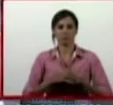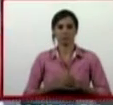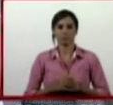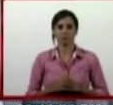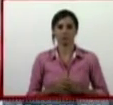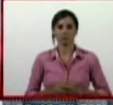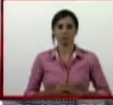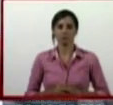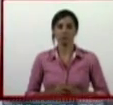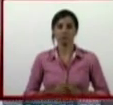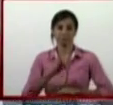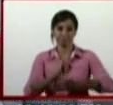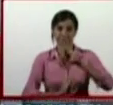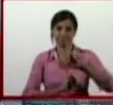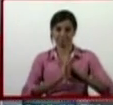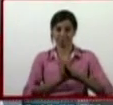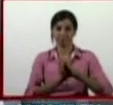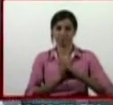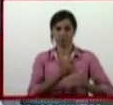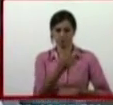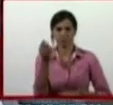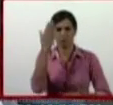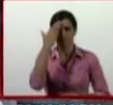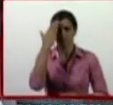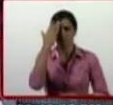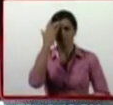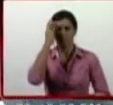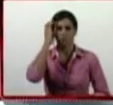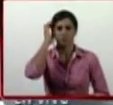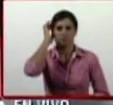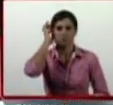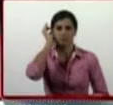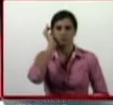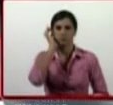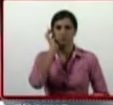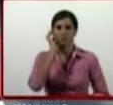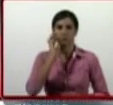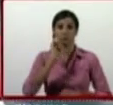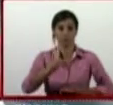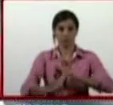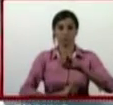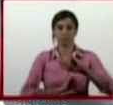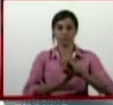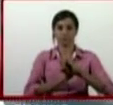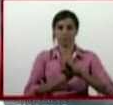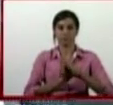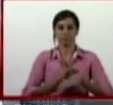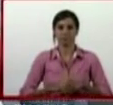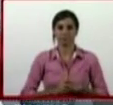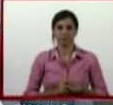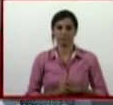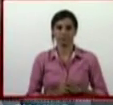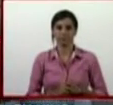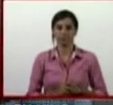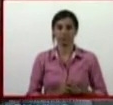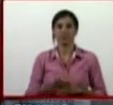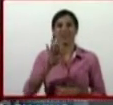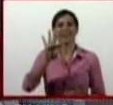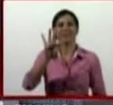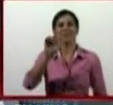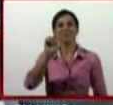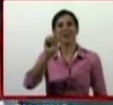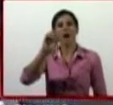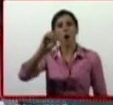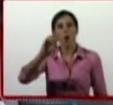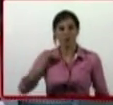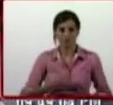a nivel internacional, ustedes saben, a nivel internacional, la FAO,